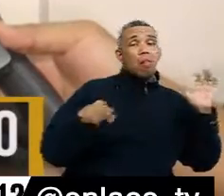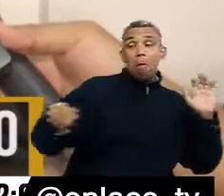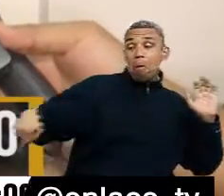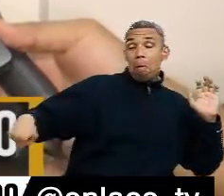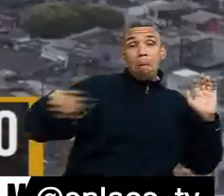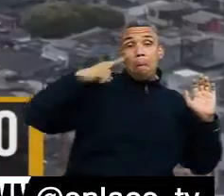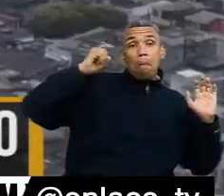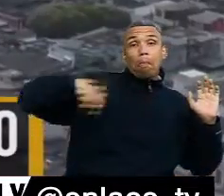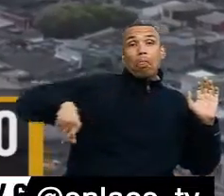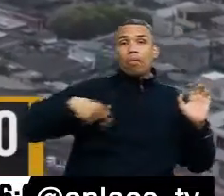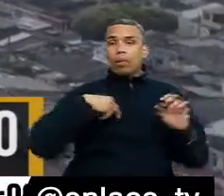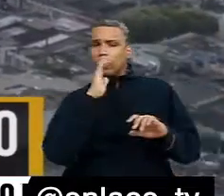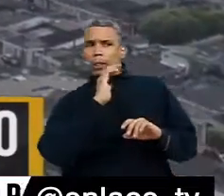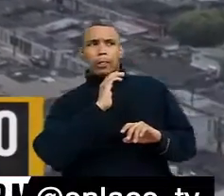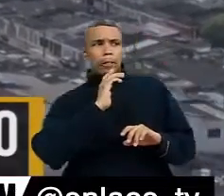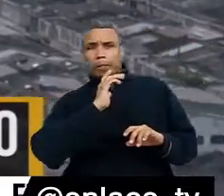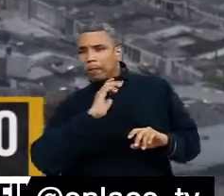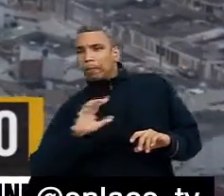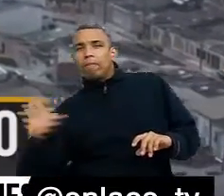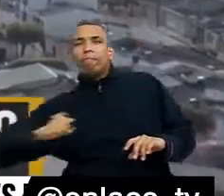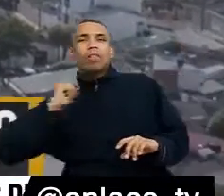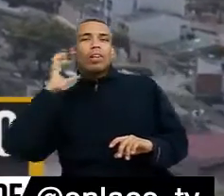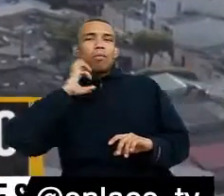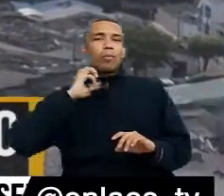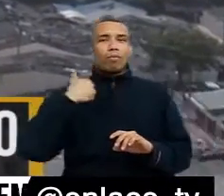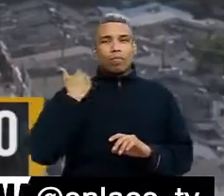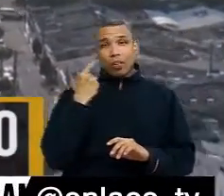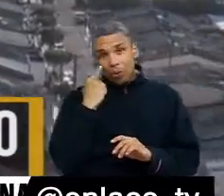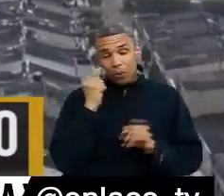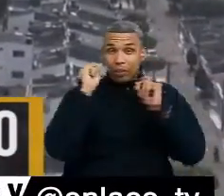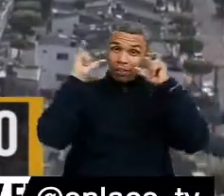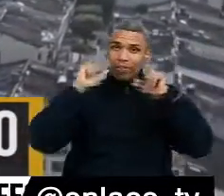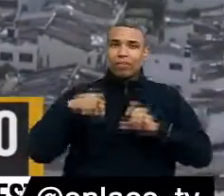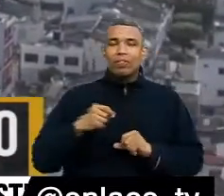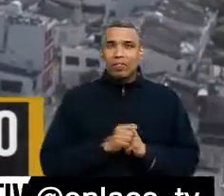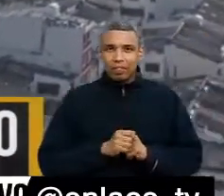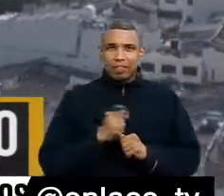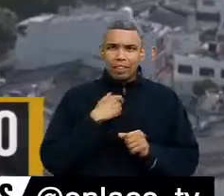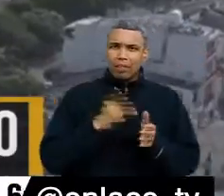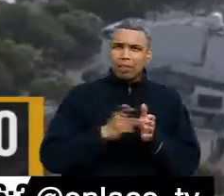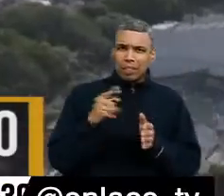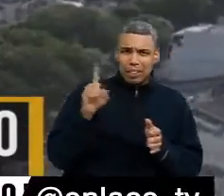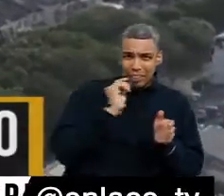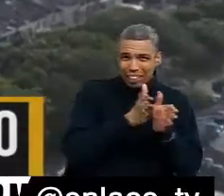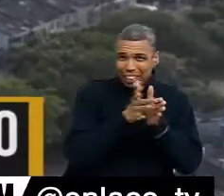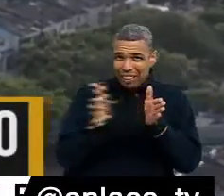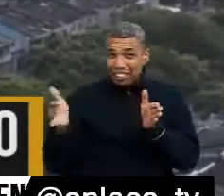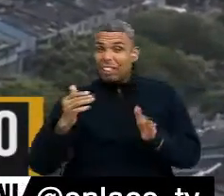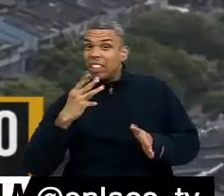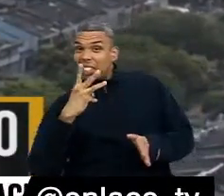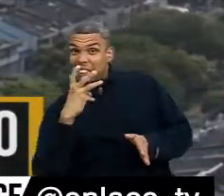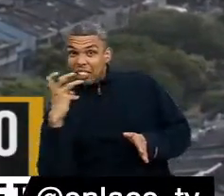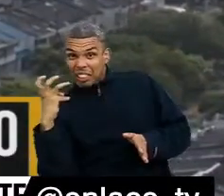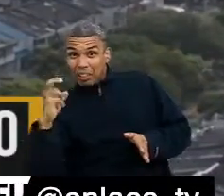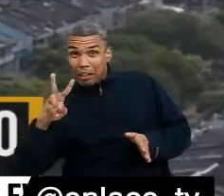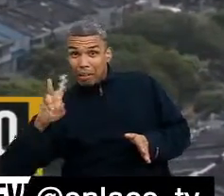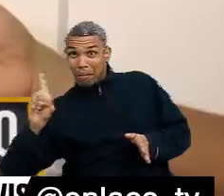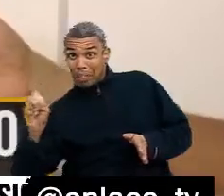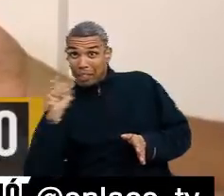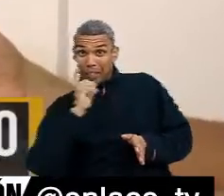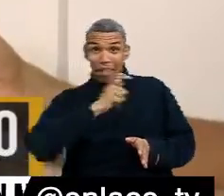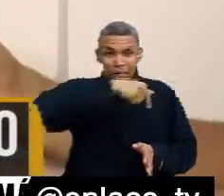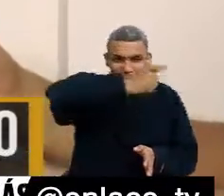elementos y hurtarlos. En lo corrido del 2016, 321 capturas se han producido por el delito de hurtos, cifras que de acuerdo con la Policía